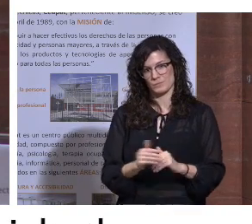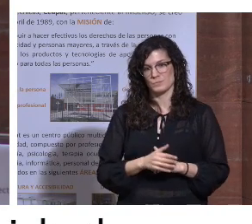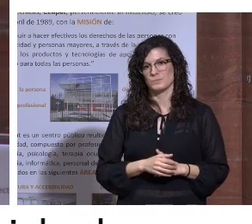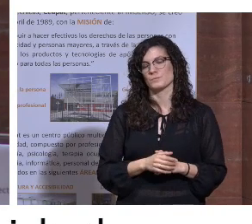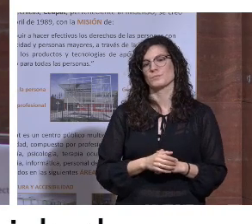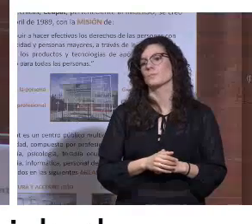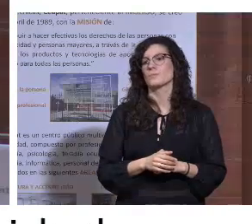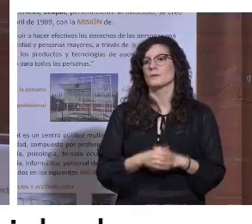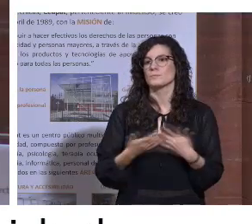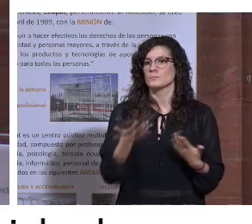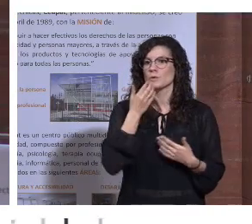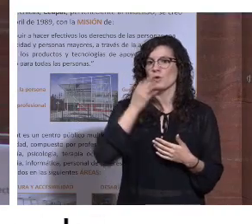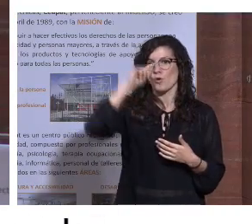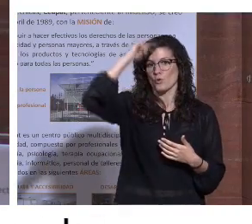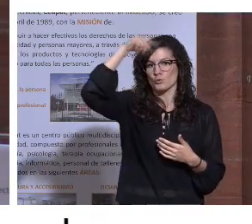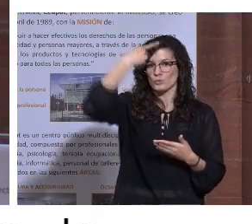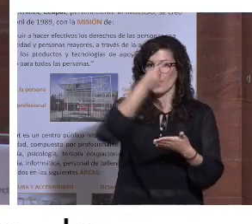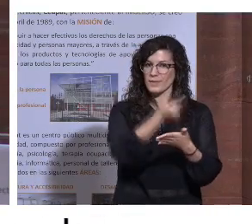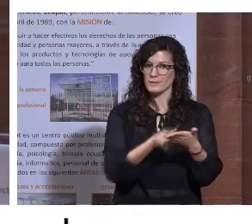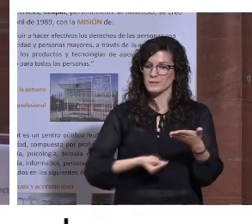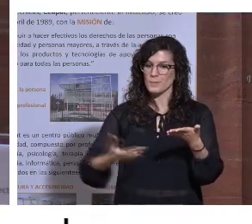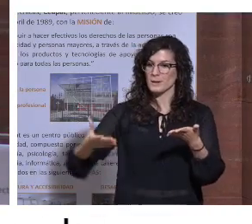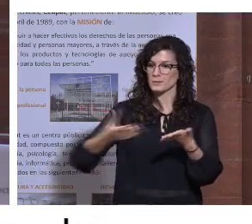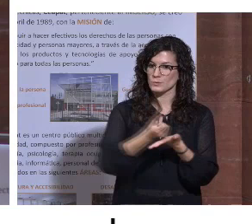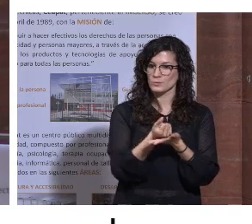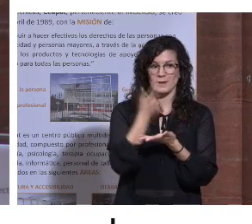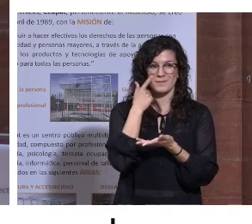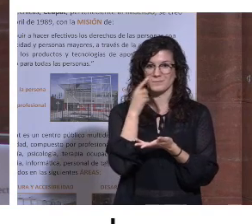la cultura de diseño para todos, lo que hemos visto que se puede hacer aquí,